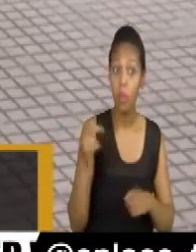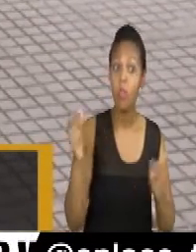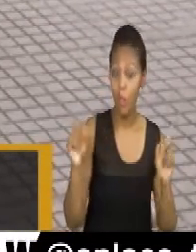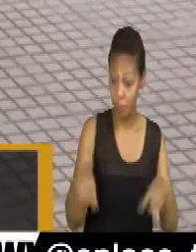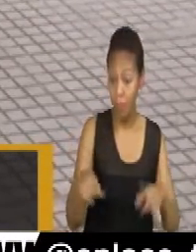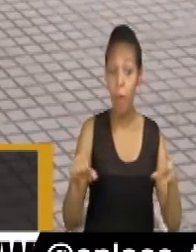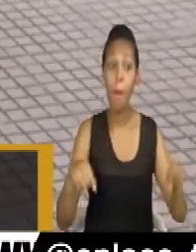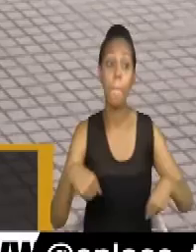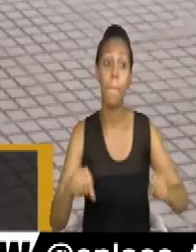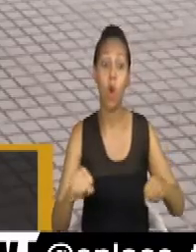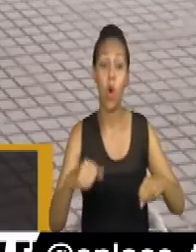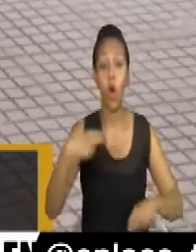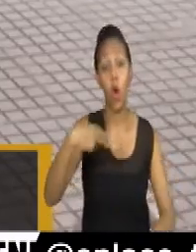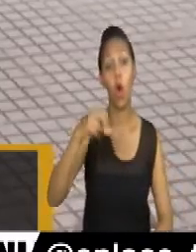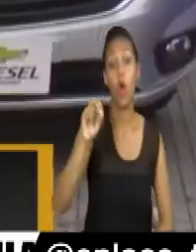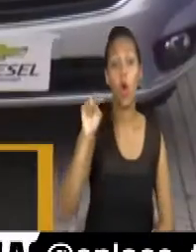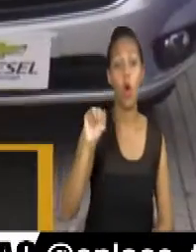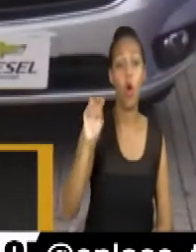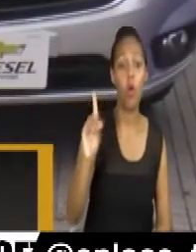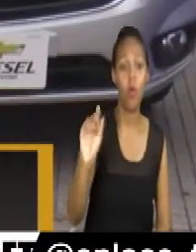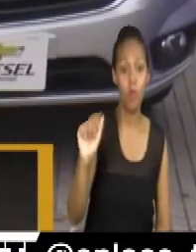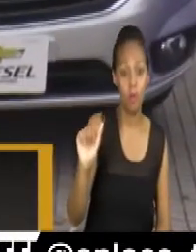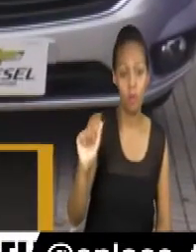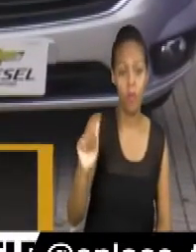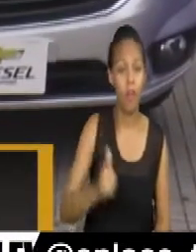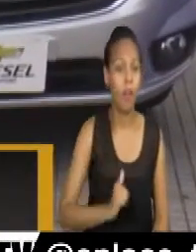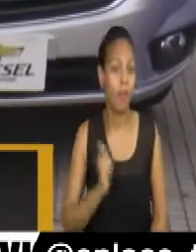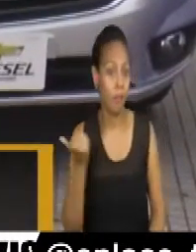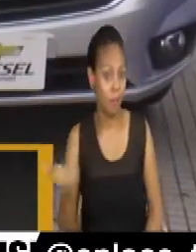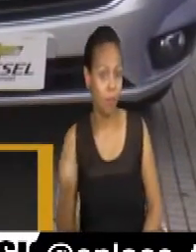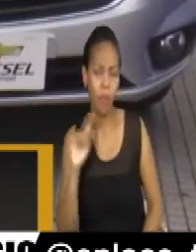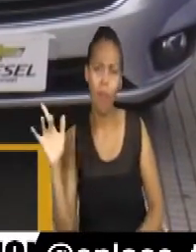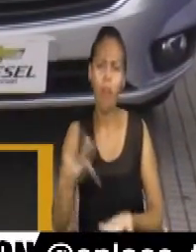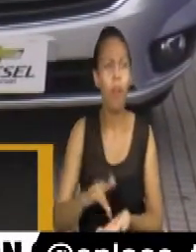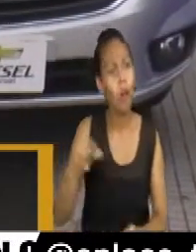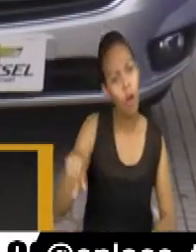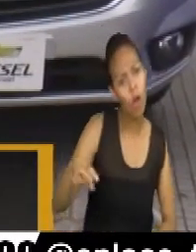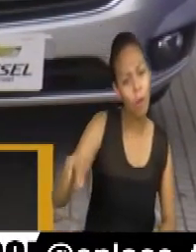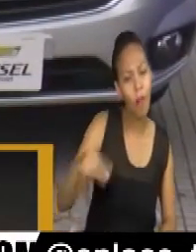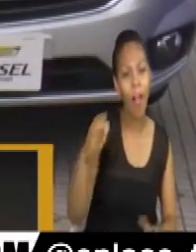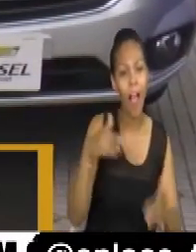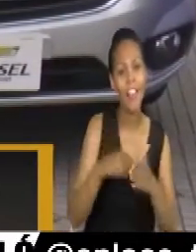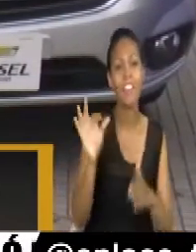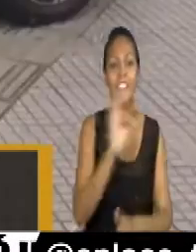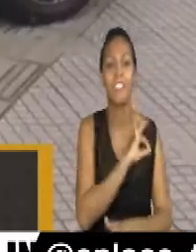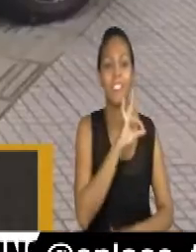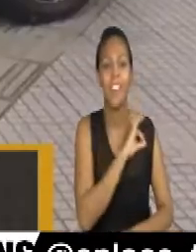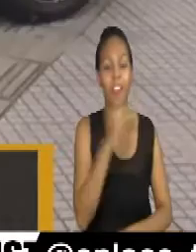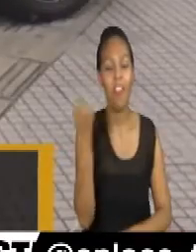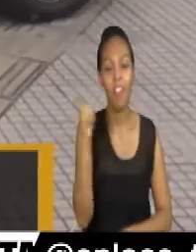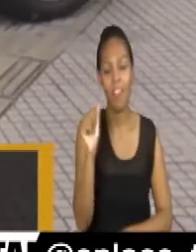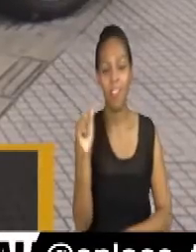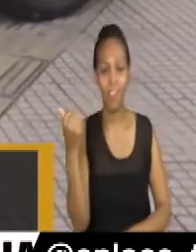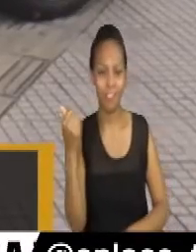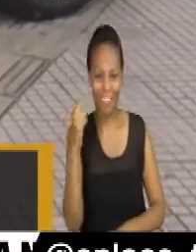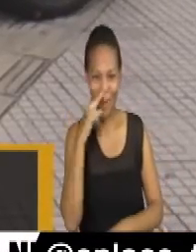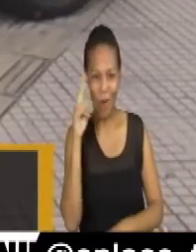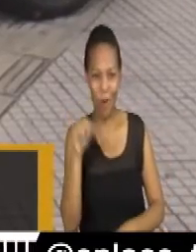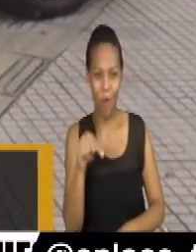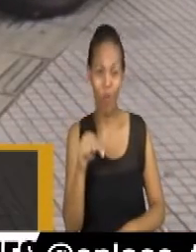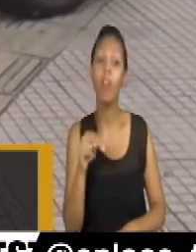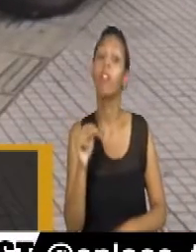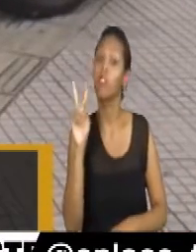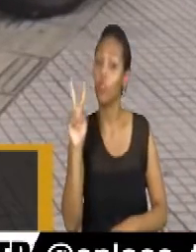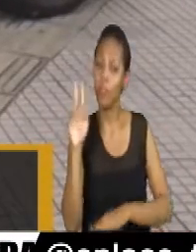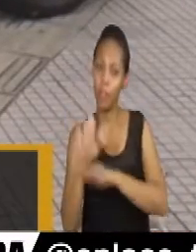diferentes gamas en las cuales vengan, aprovechen, disfruten desde hoy miércoles hasta el sábado 10 de junio, 2 de la tarde a 9 de la noche. La